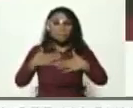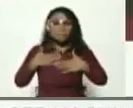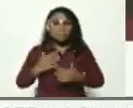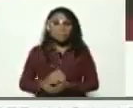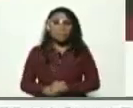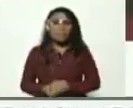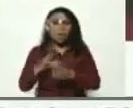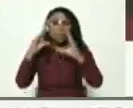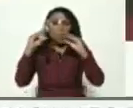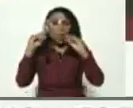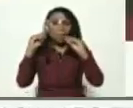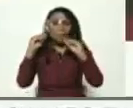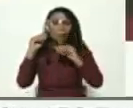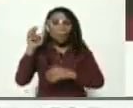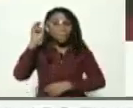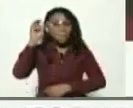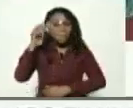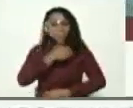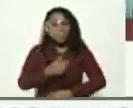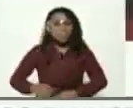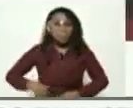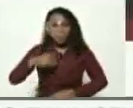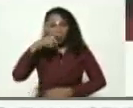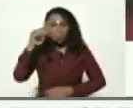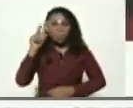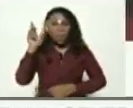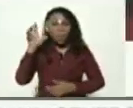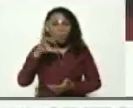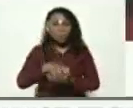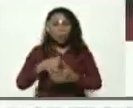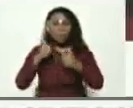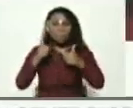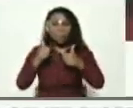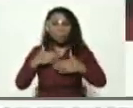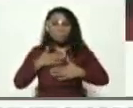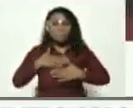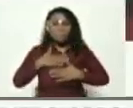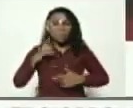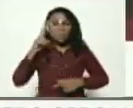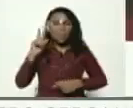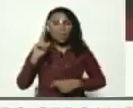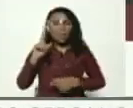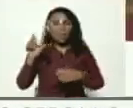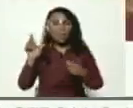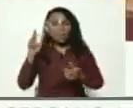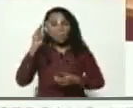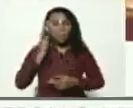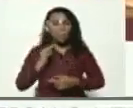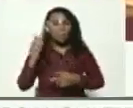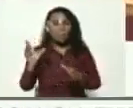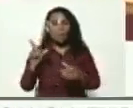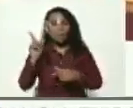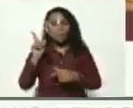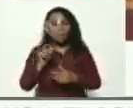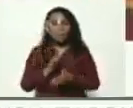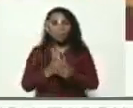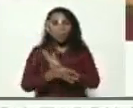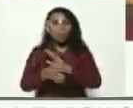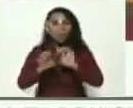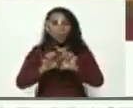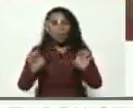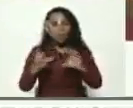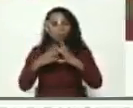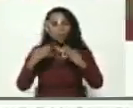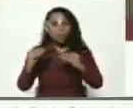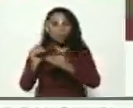que nos habla el presidente Nicolás Maduro, es el estado de bienestar de Bolívar en Angostura, la educación para